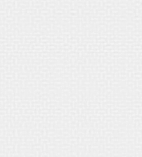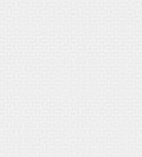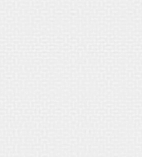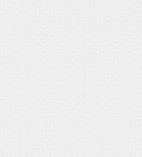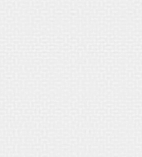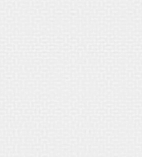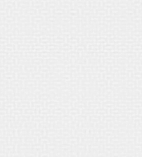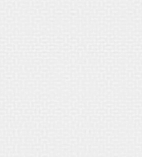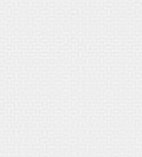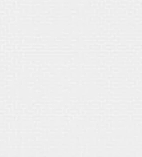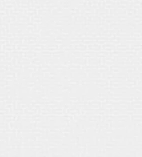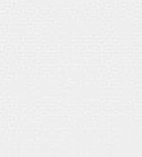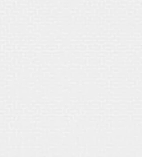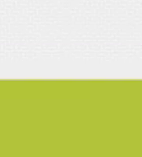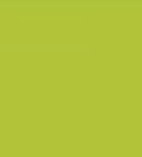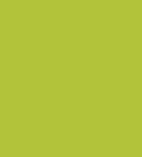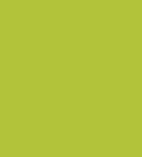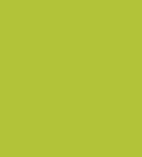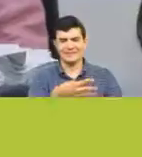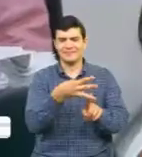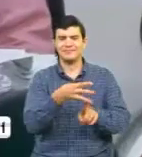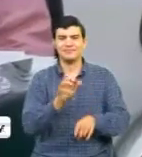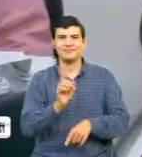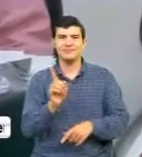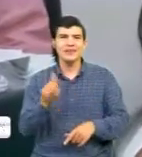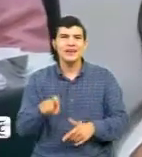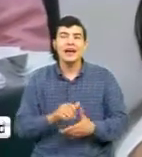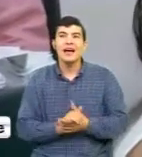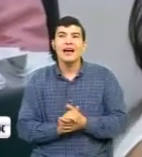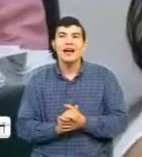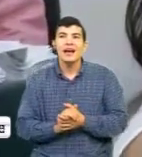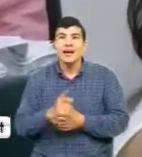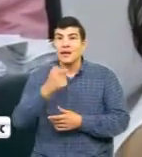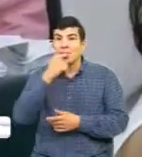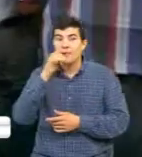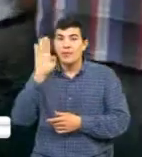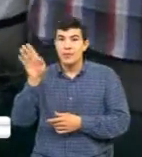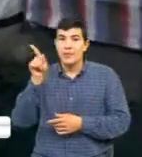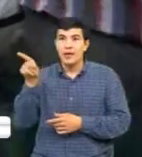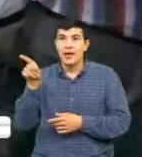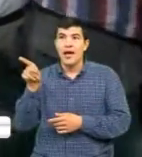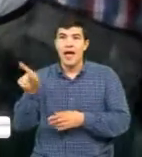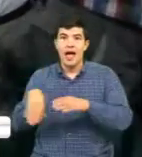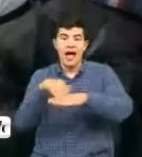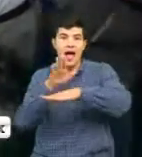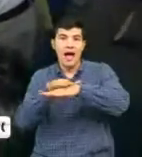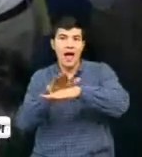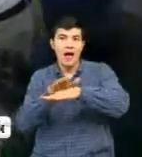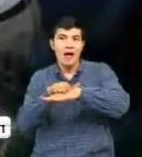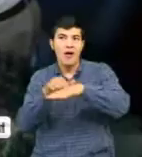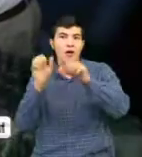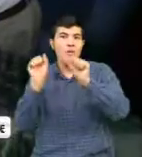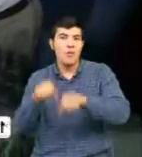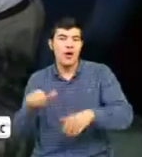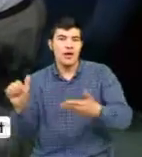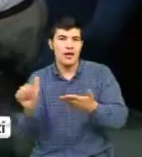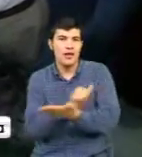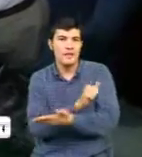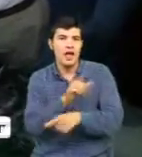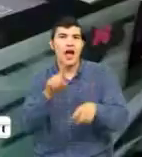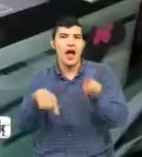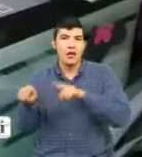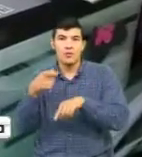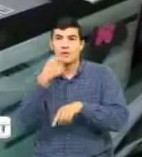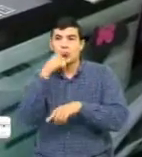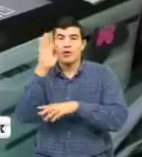ganando con la inspección de tránsito de floridablanca advirtió que sólo podrán ser revocados aquellos